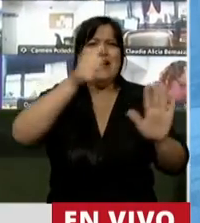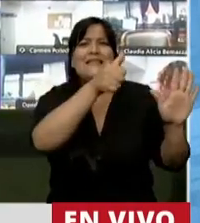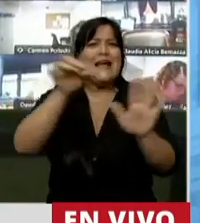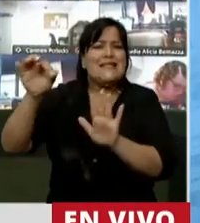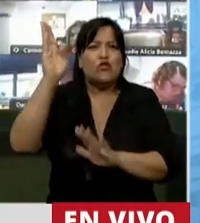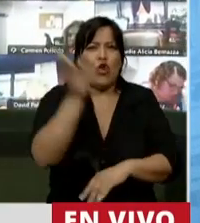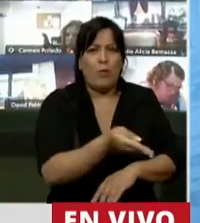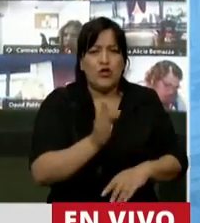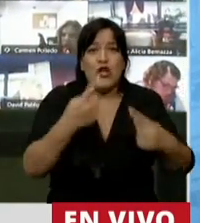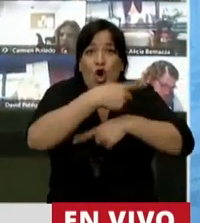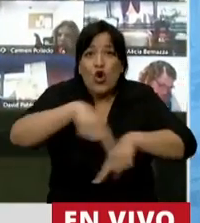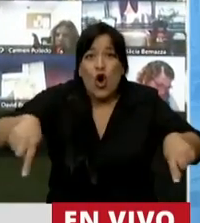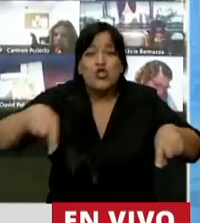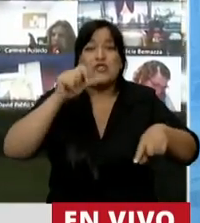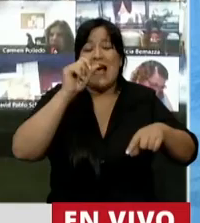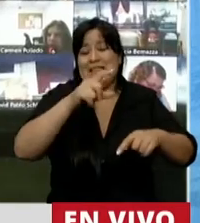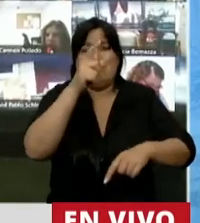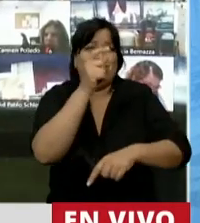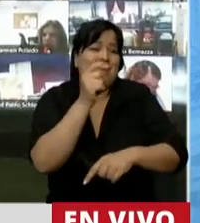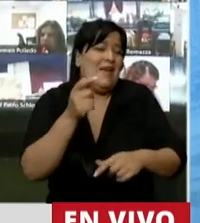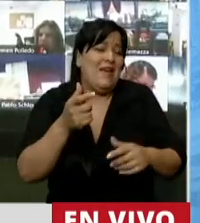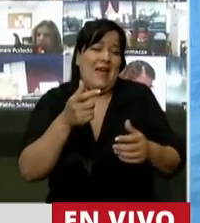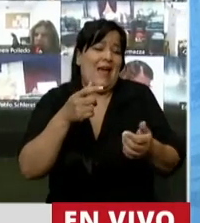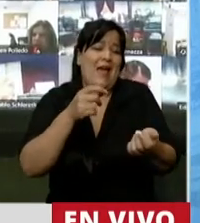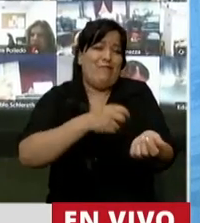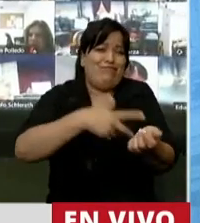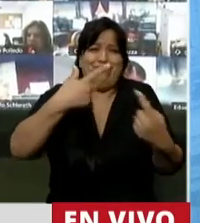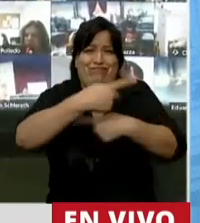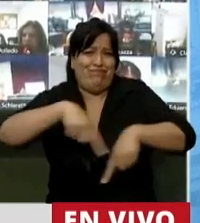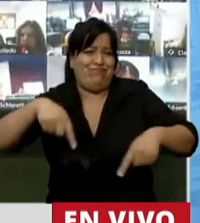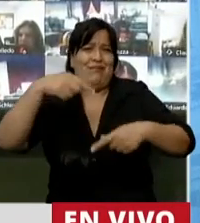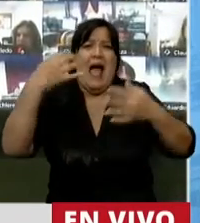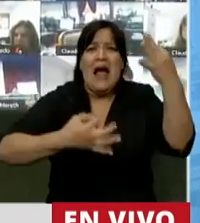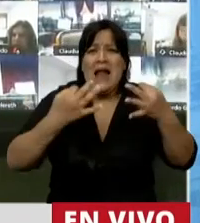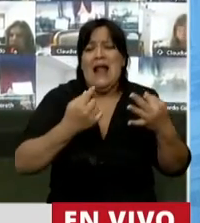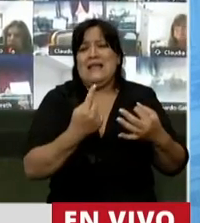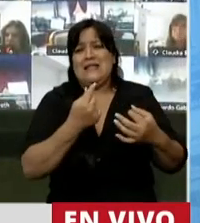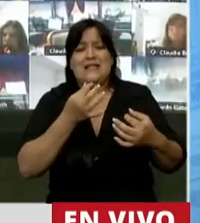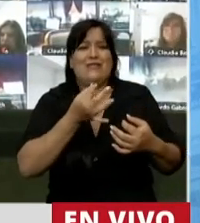global de los insumos médicos para COVID este año, escuchen, ¿no?, fue de